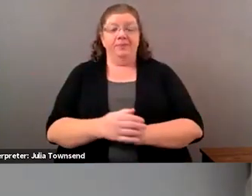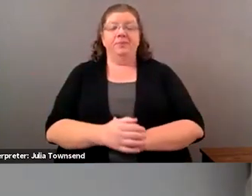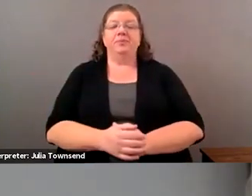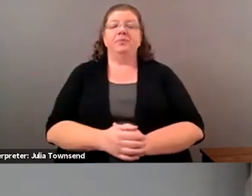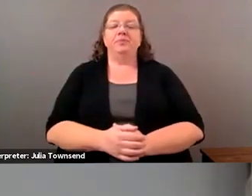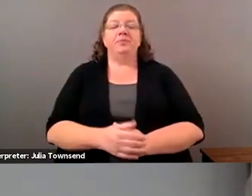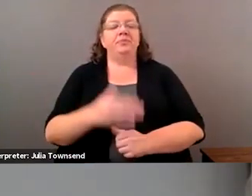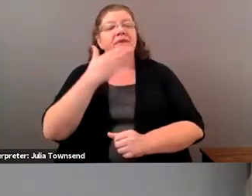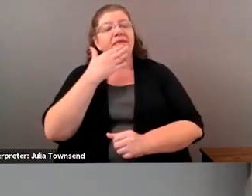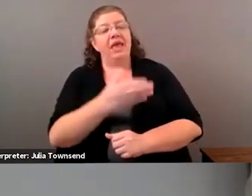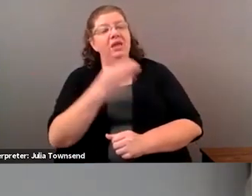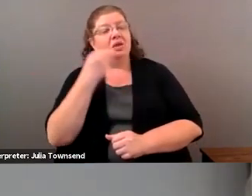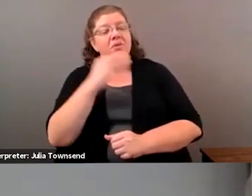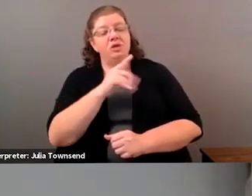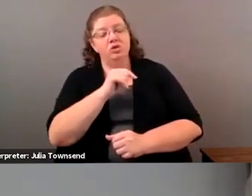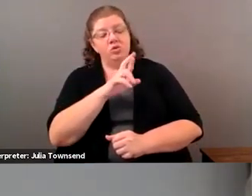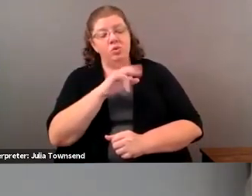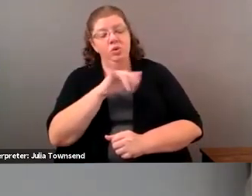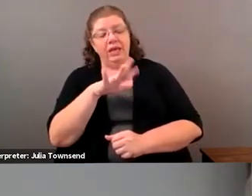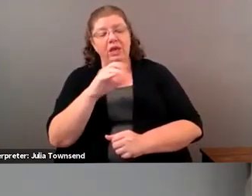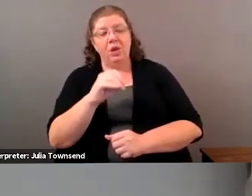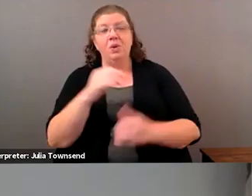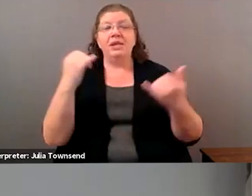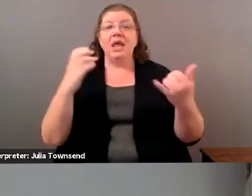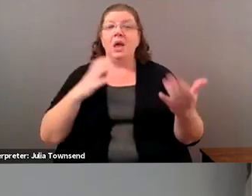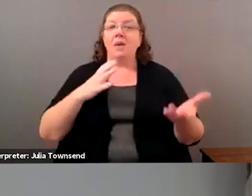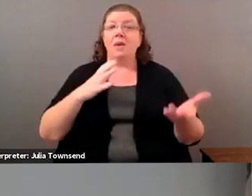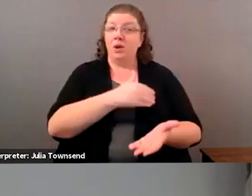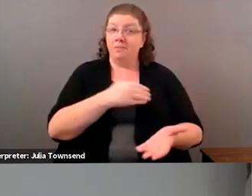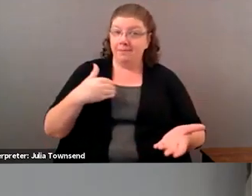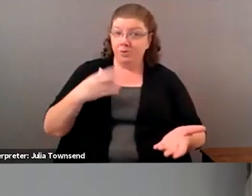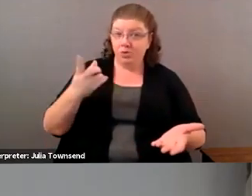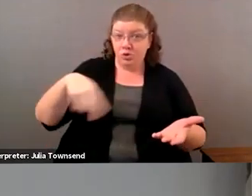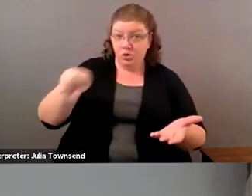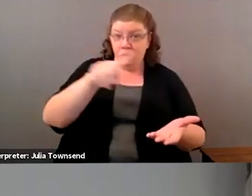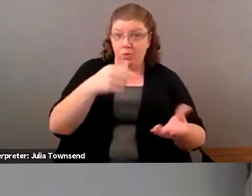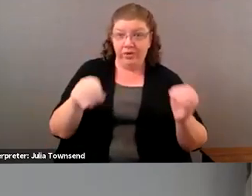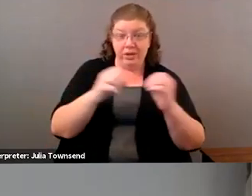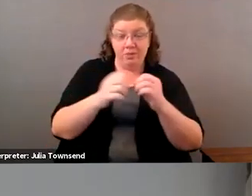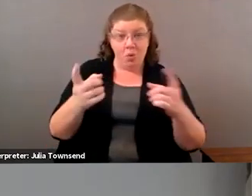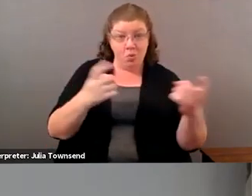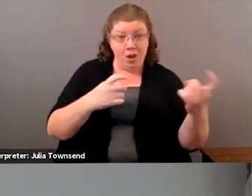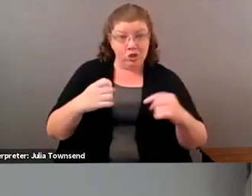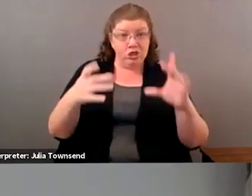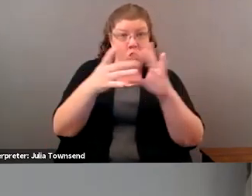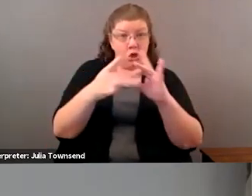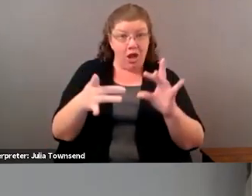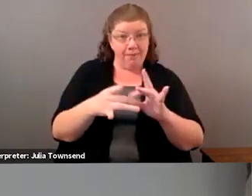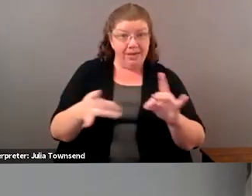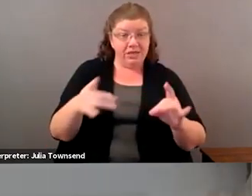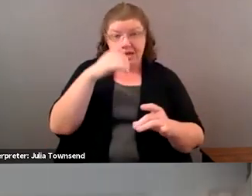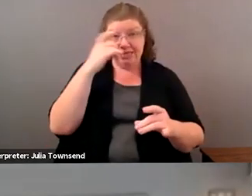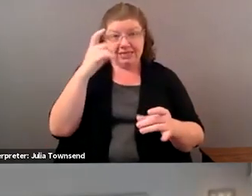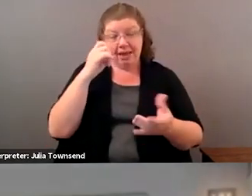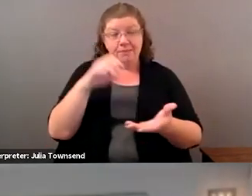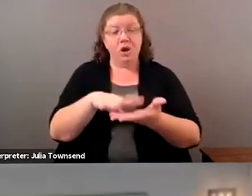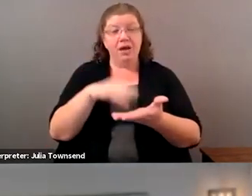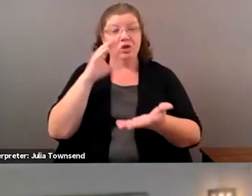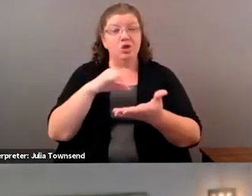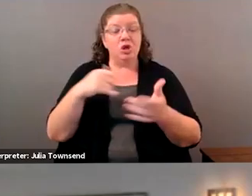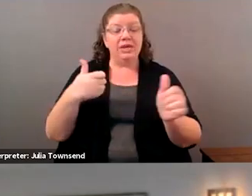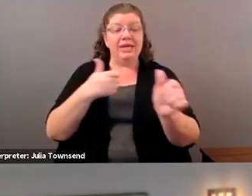gracias señora trujillo ahora es el momento para los miembros del consejo tienen algunas preguntas o comentarios acerca del verano de